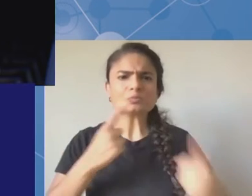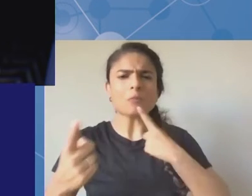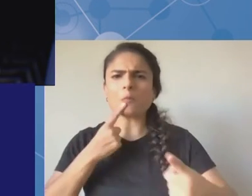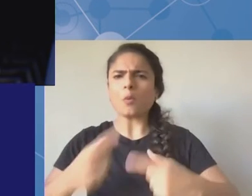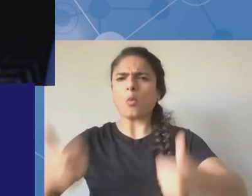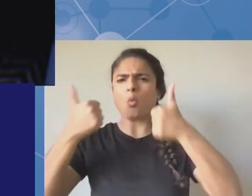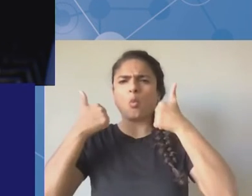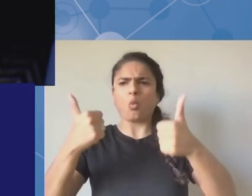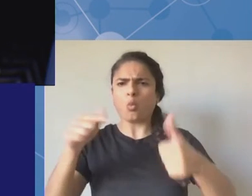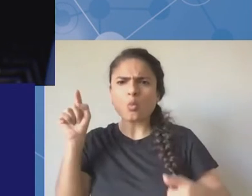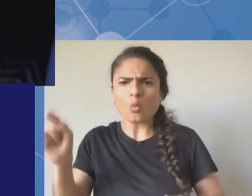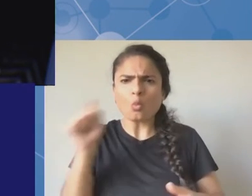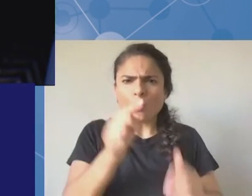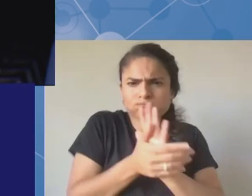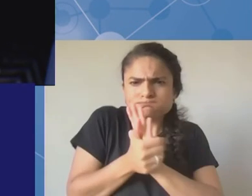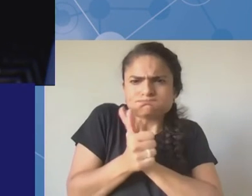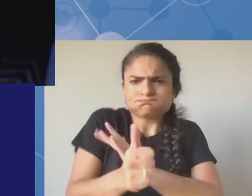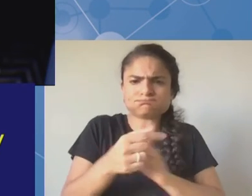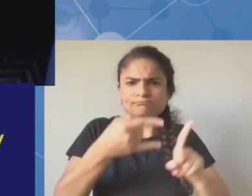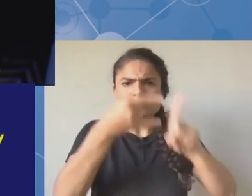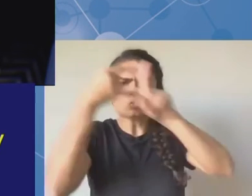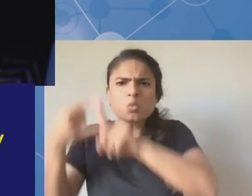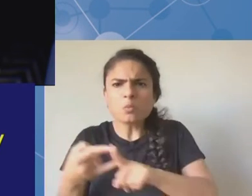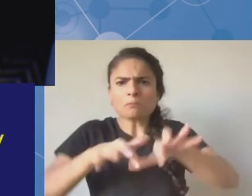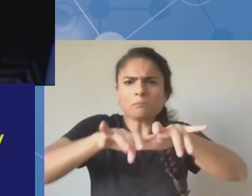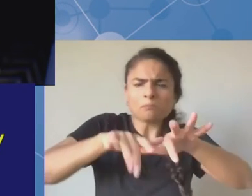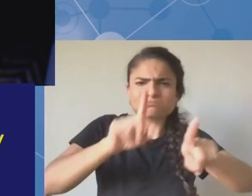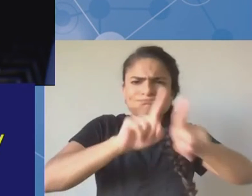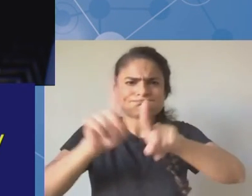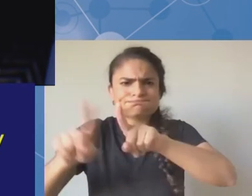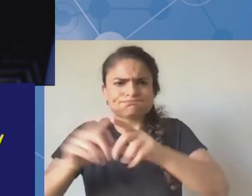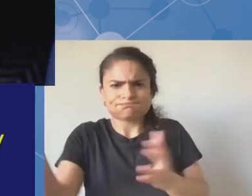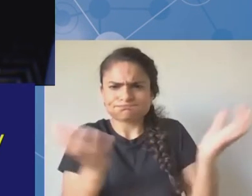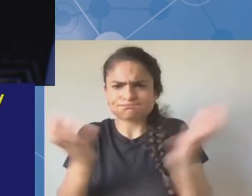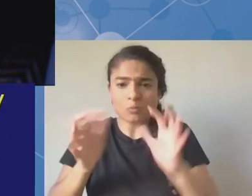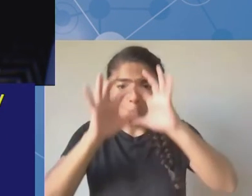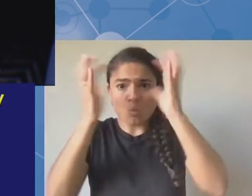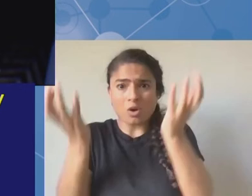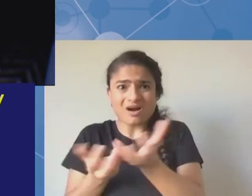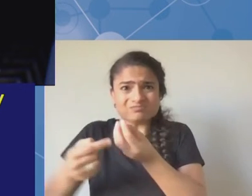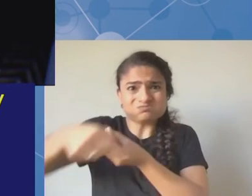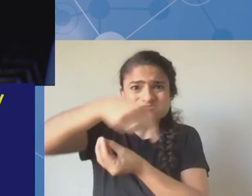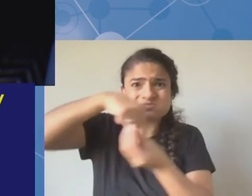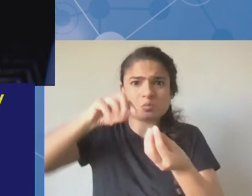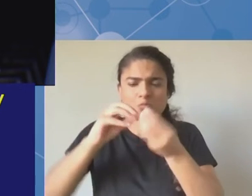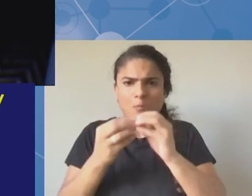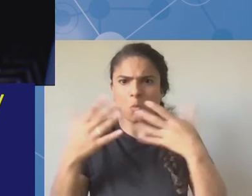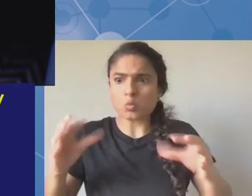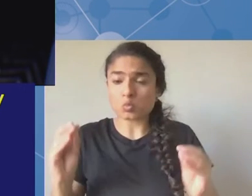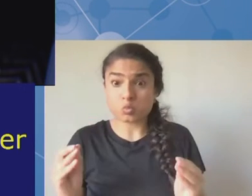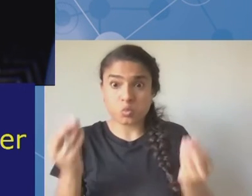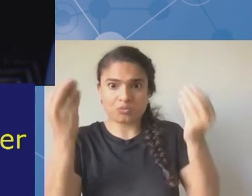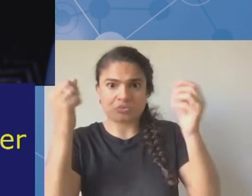habilidades digitales, y durante esa sesión se encontraban en la sala solo gente joven,